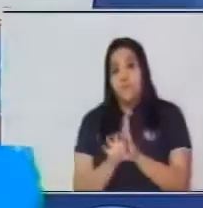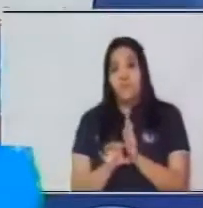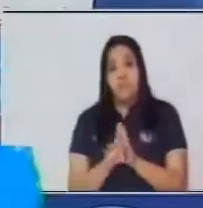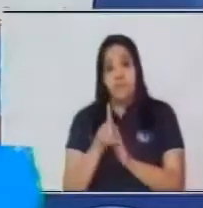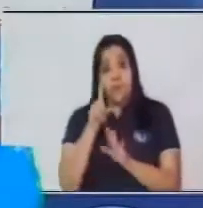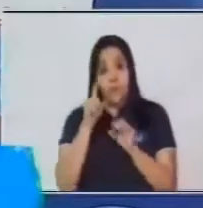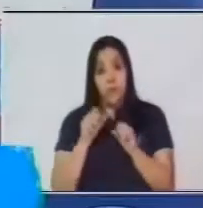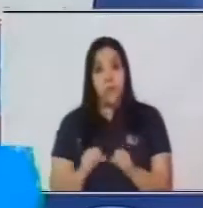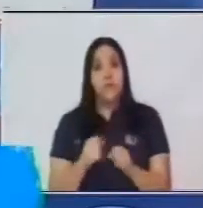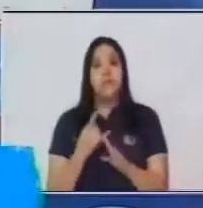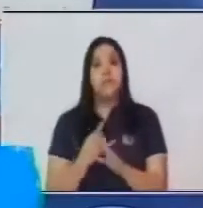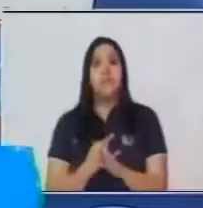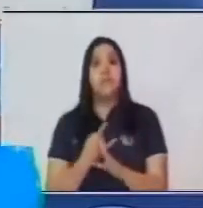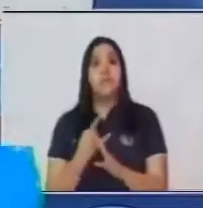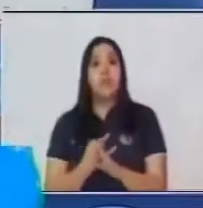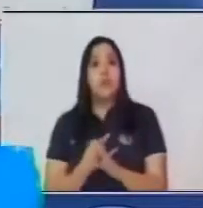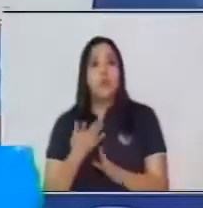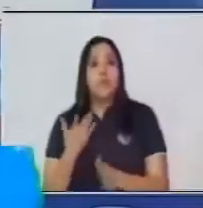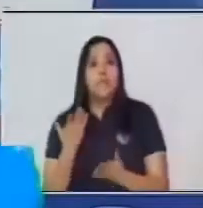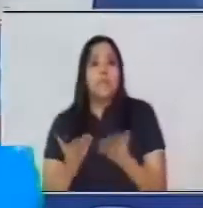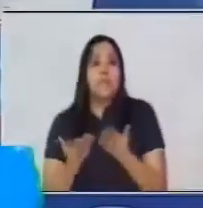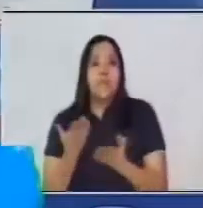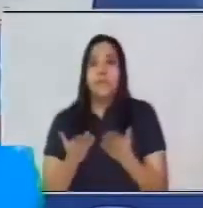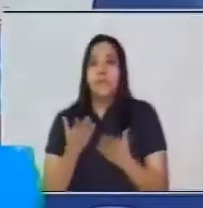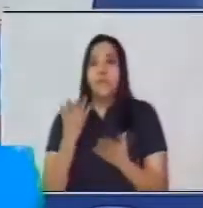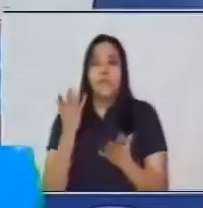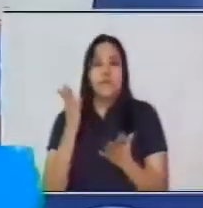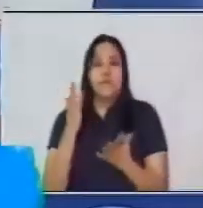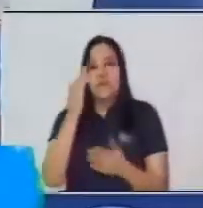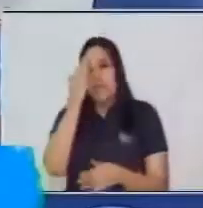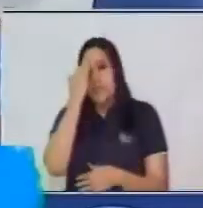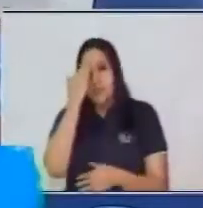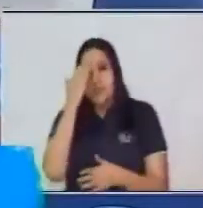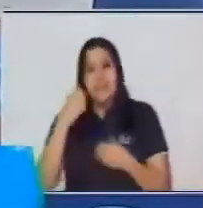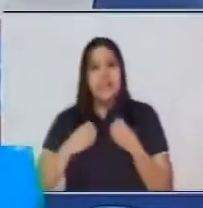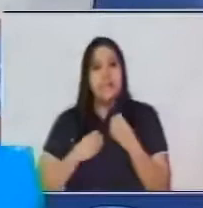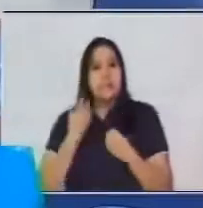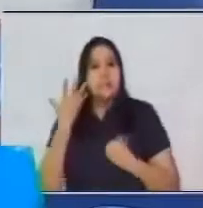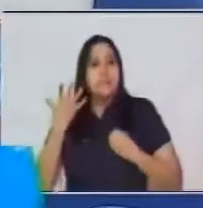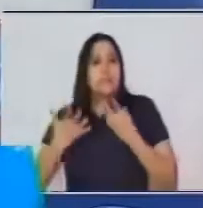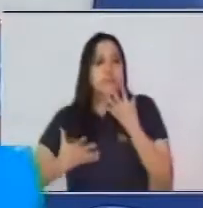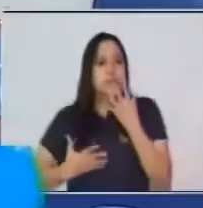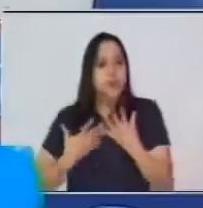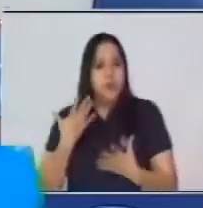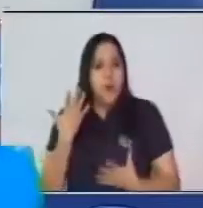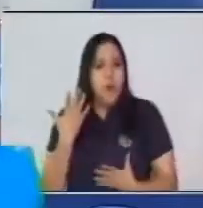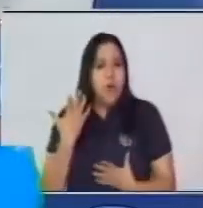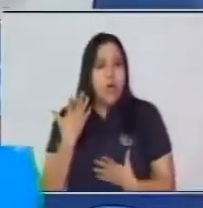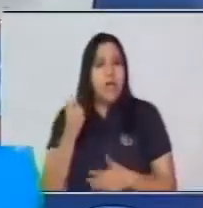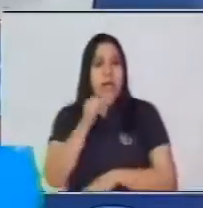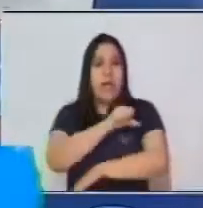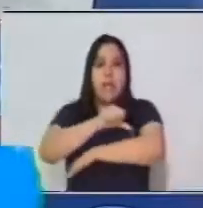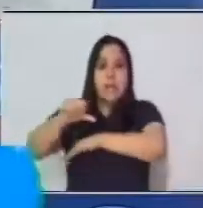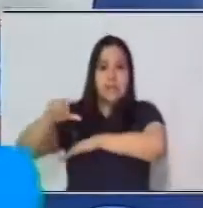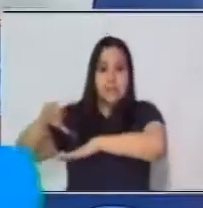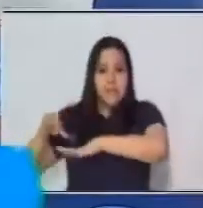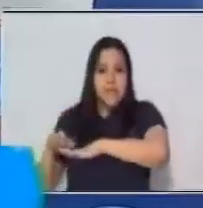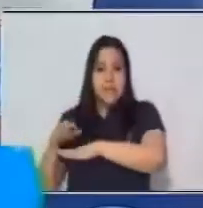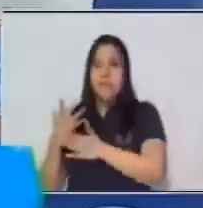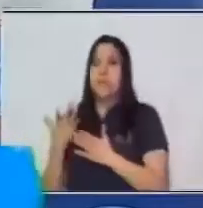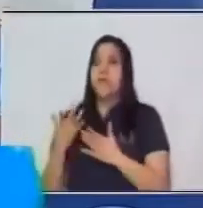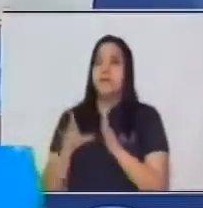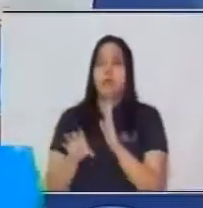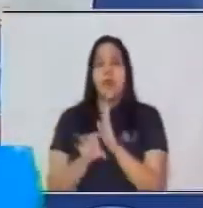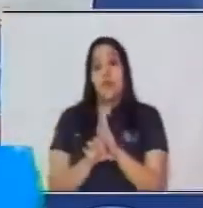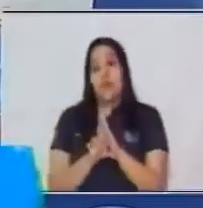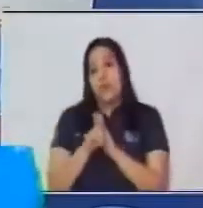utilizado algunos conocimientos acerca de expresión artística, artes plásticas, el plano. Por ejemplo,